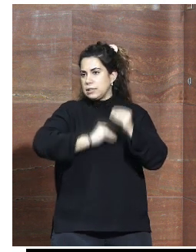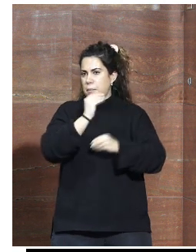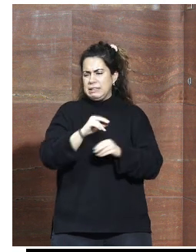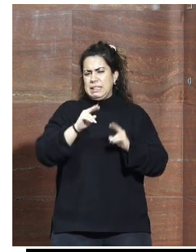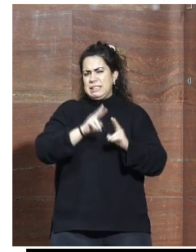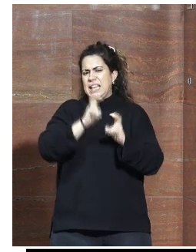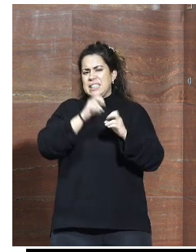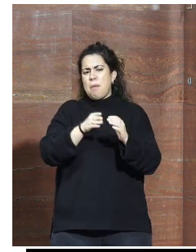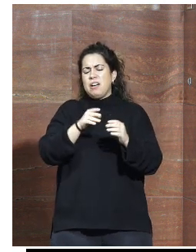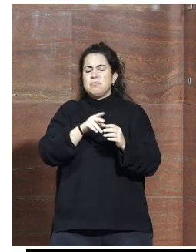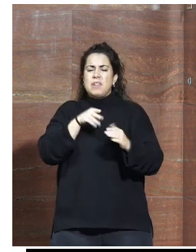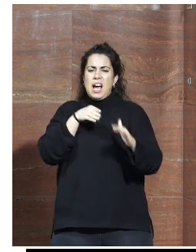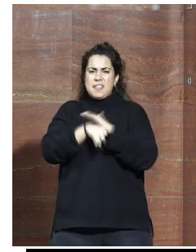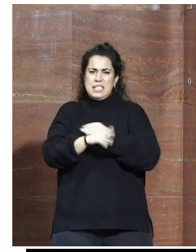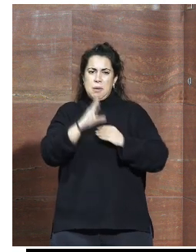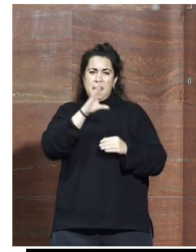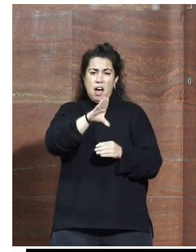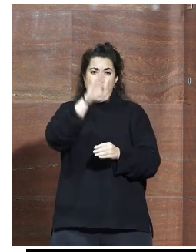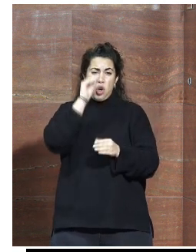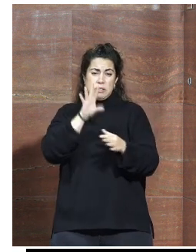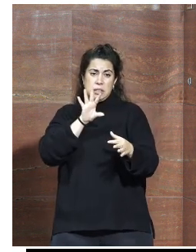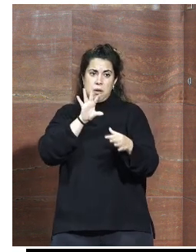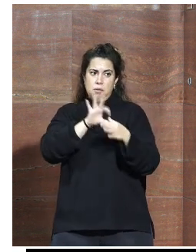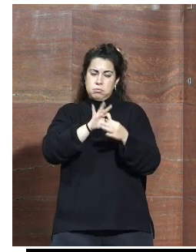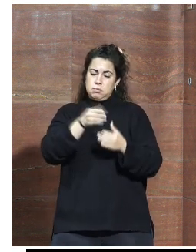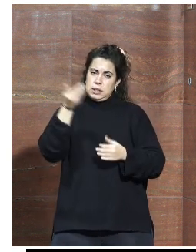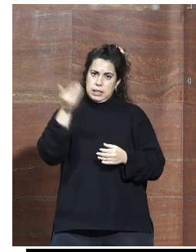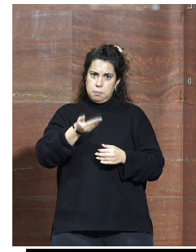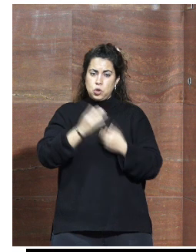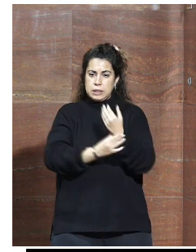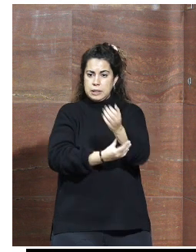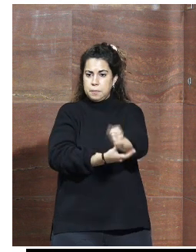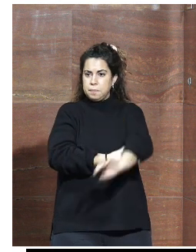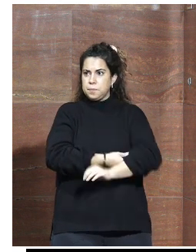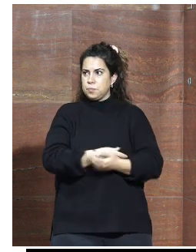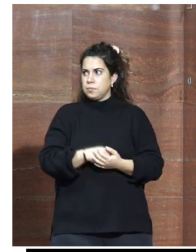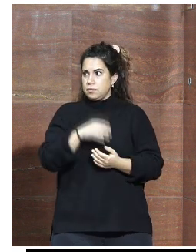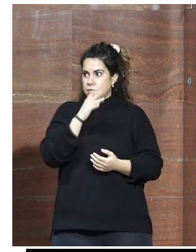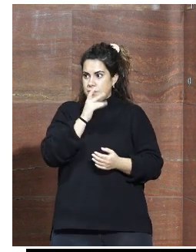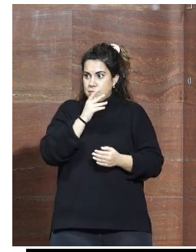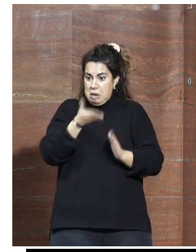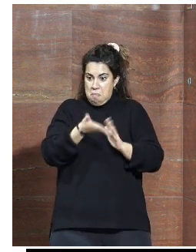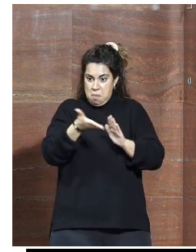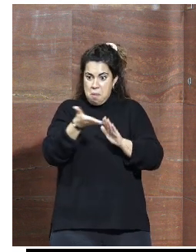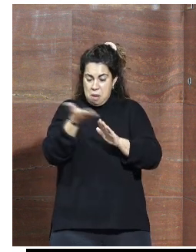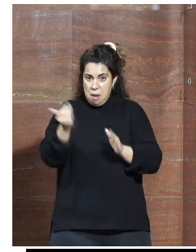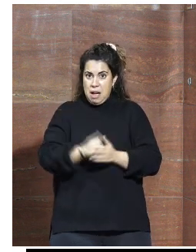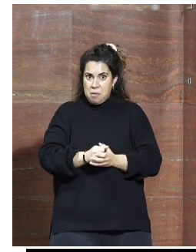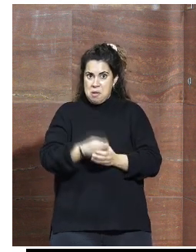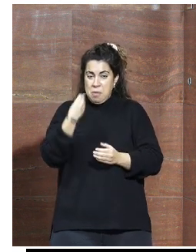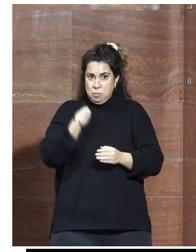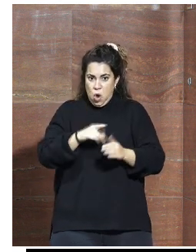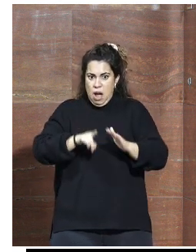accesibilidad cognitiva, pues es también interesante recogerlo. Que estamos ya en el camino de empezar a